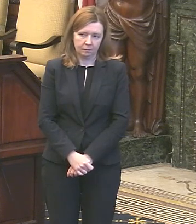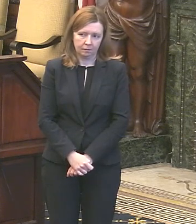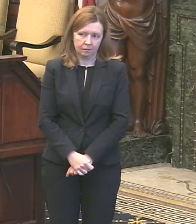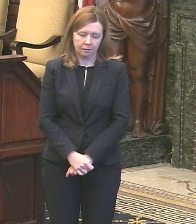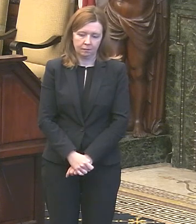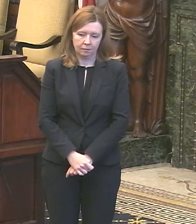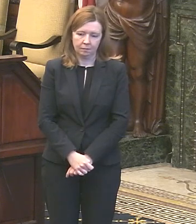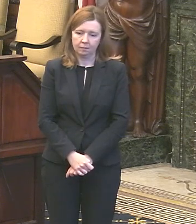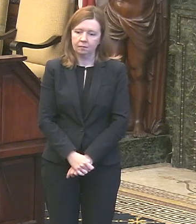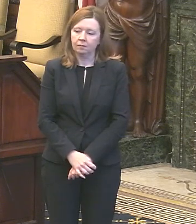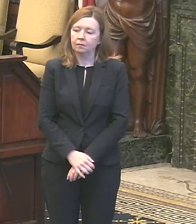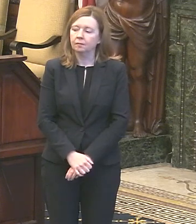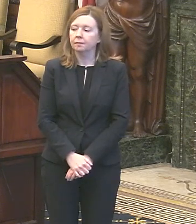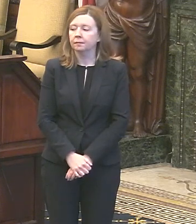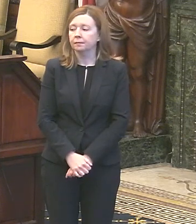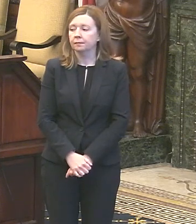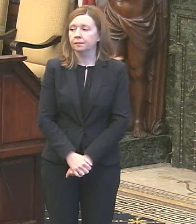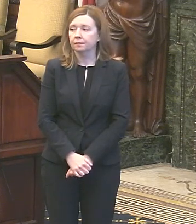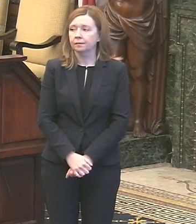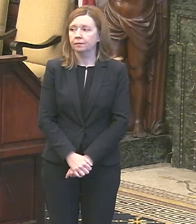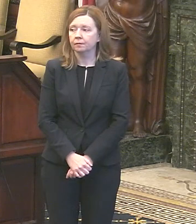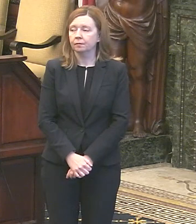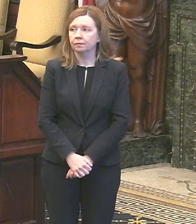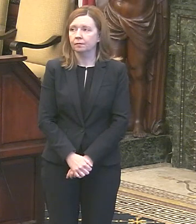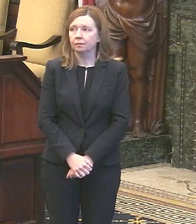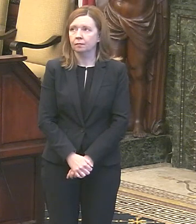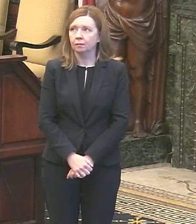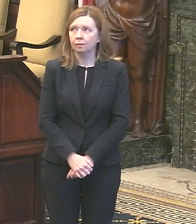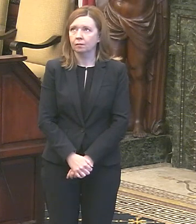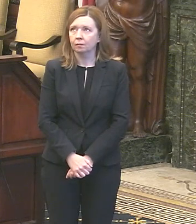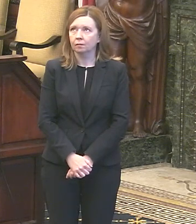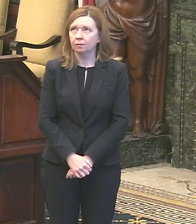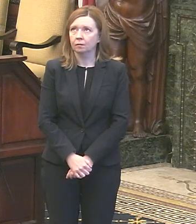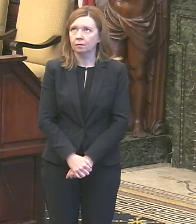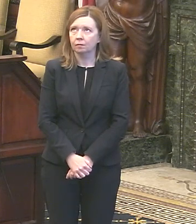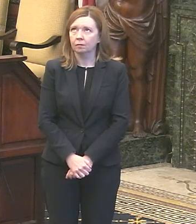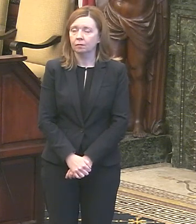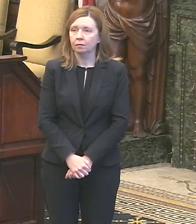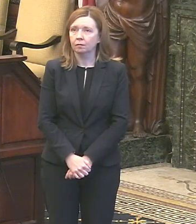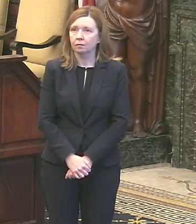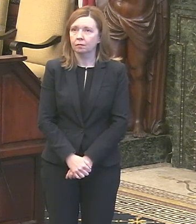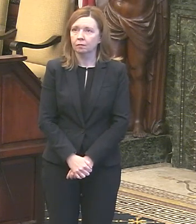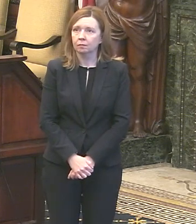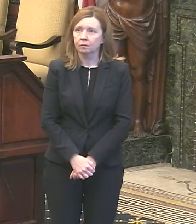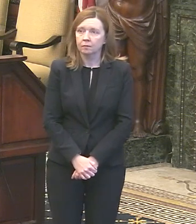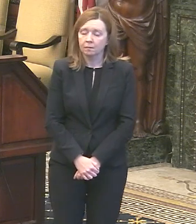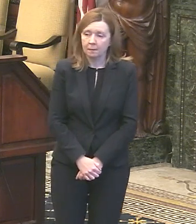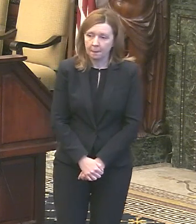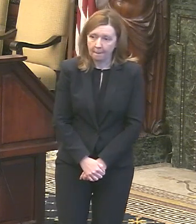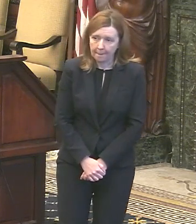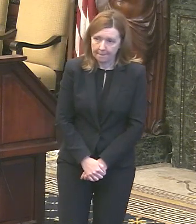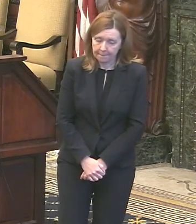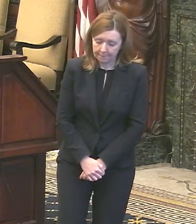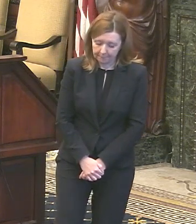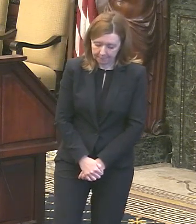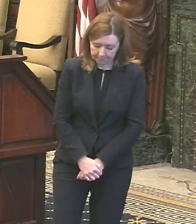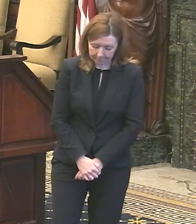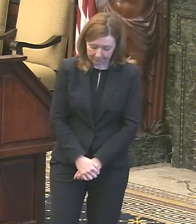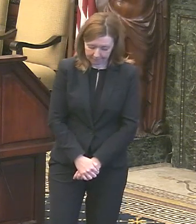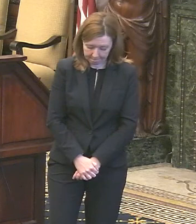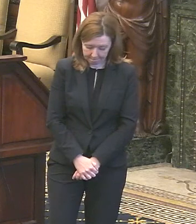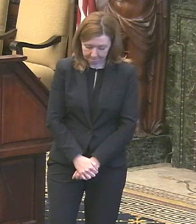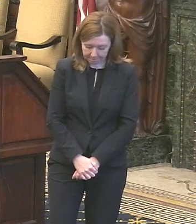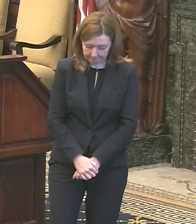futuro cercano podamos mostrarles que sus fondos han ido a un buen propósito, creando buenos resultados. Queremos particularmente felicitar a